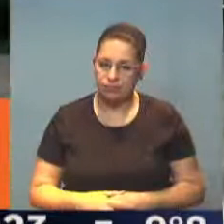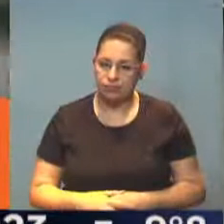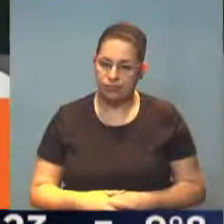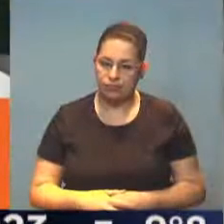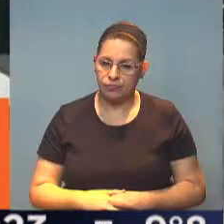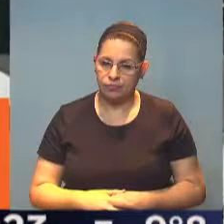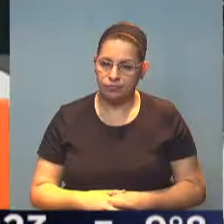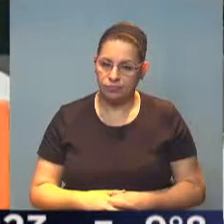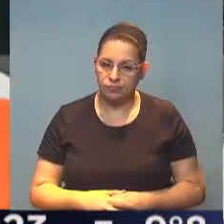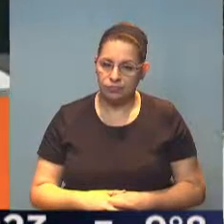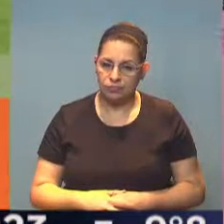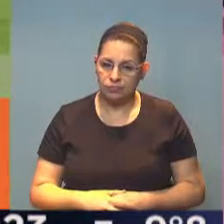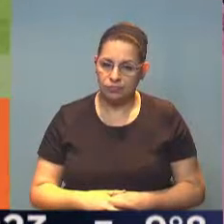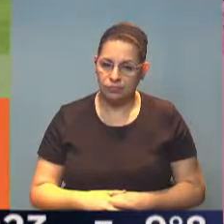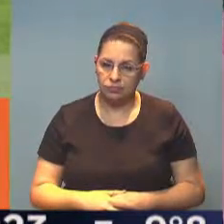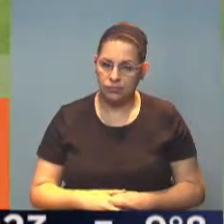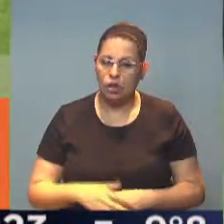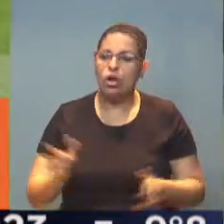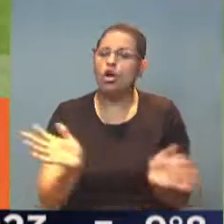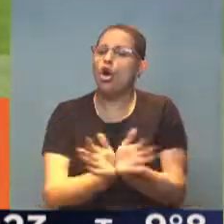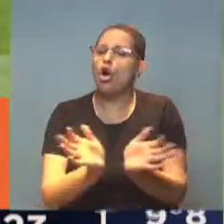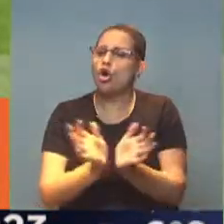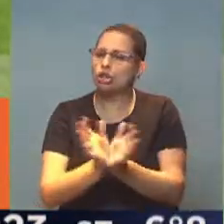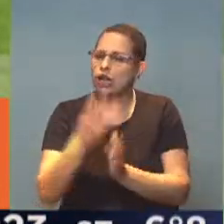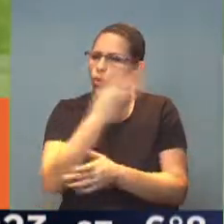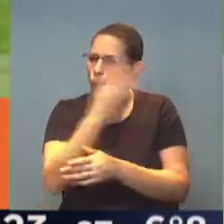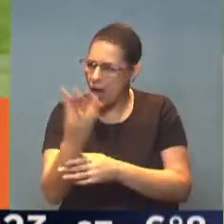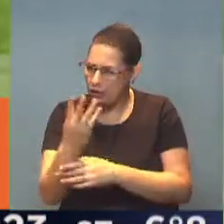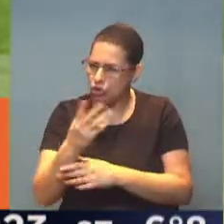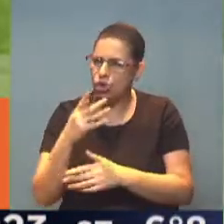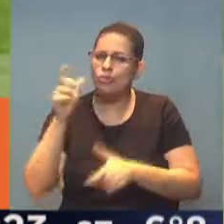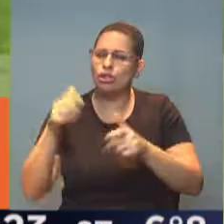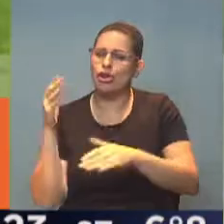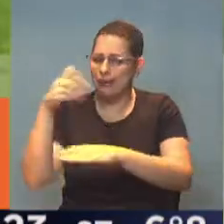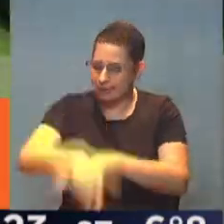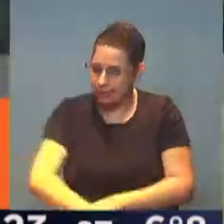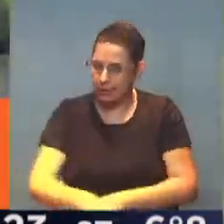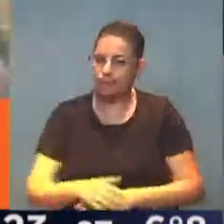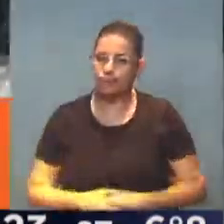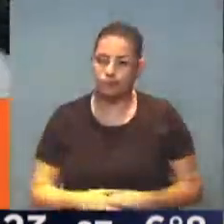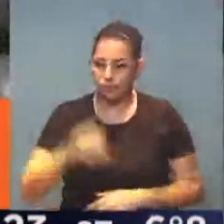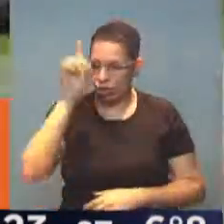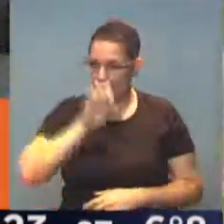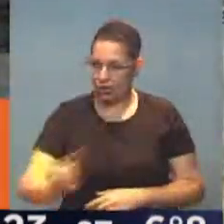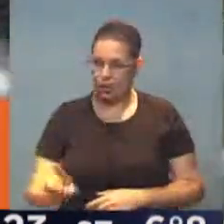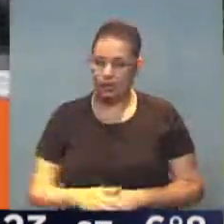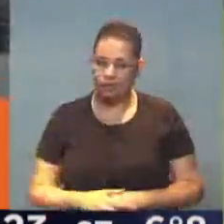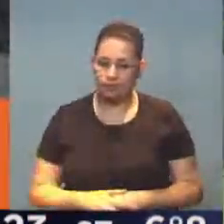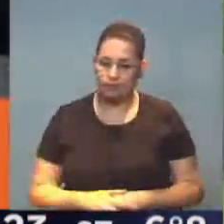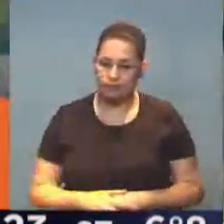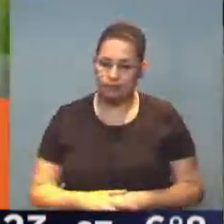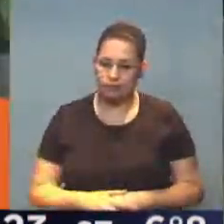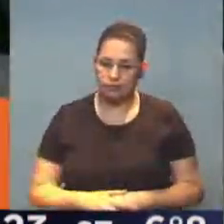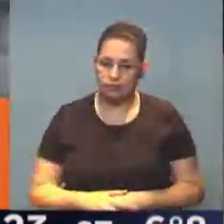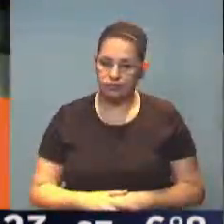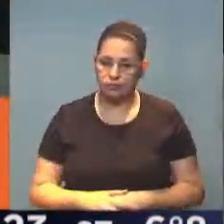4 sectores de los corners de la cancha y también desde la popular, como estamos observando. Increíble, ¿no? Increíble lo que